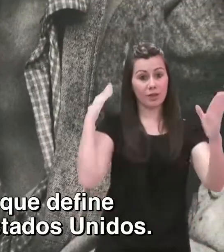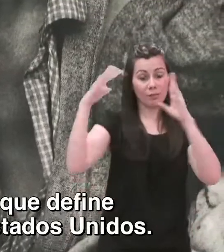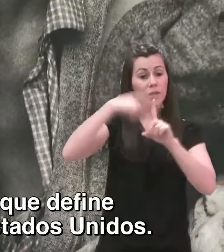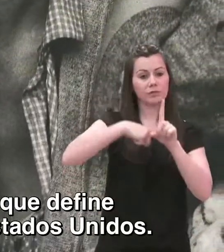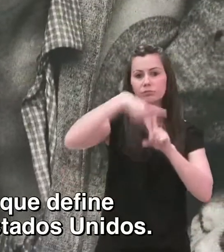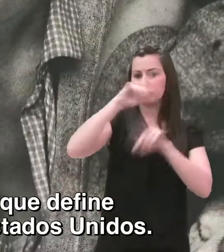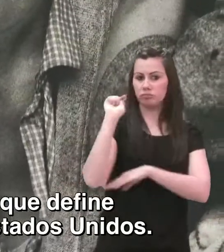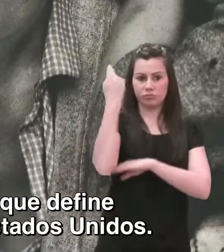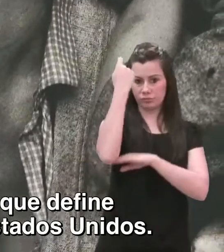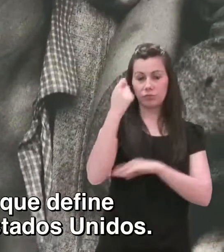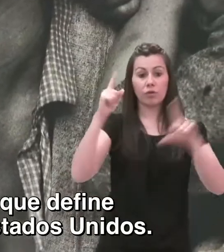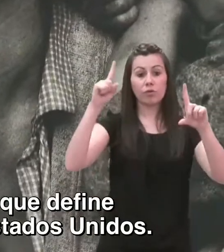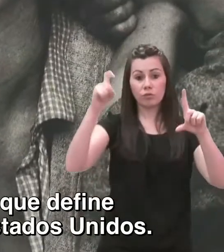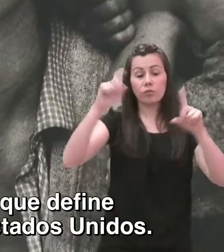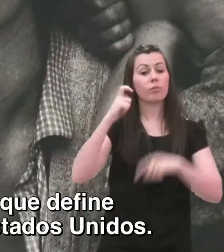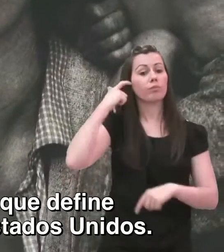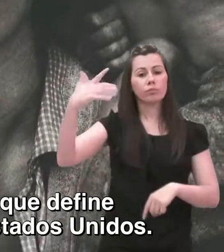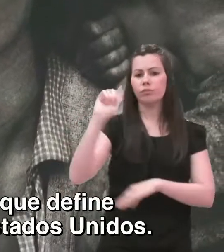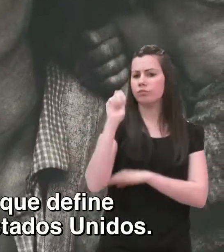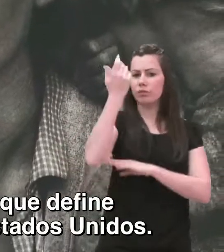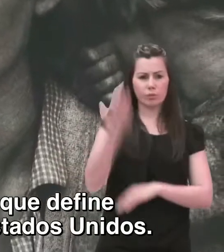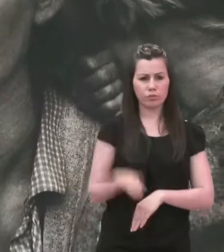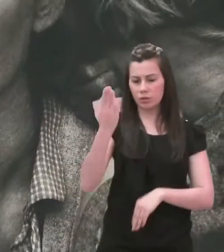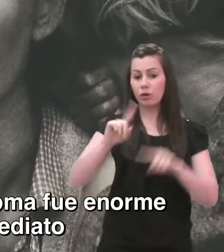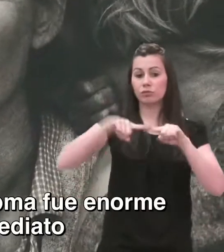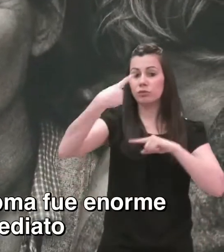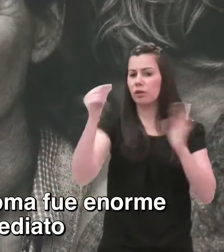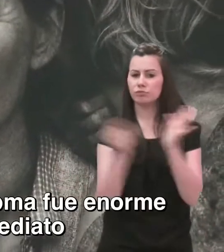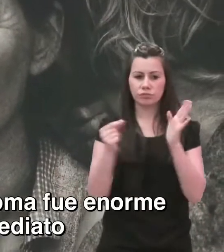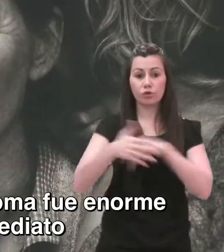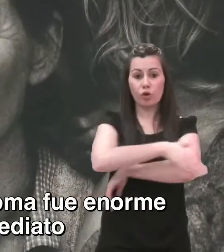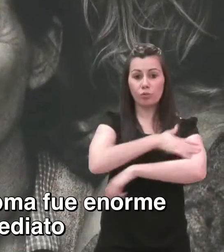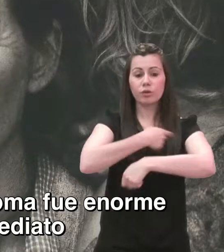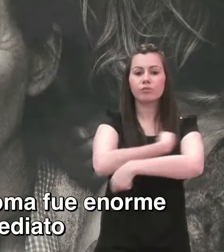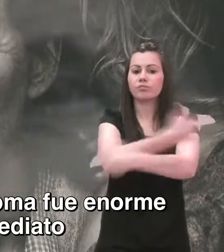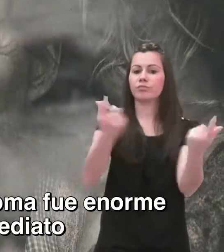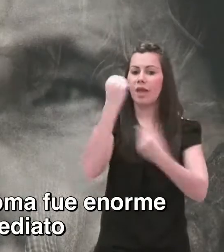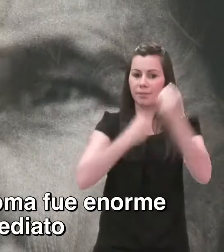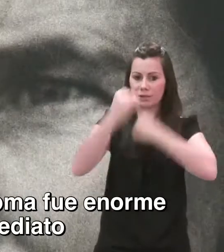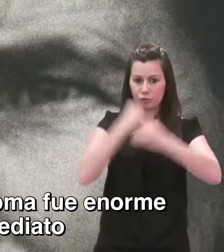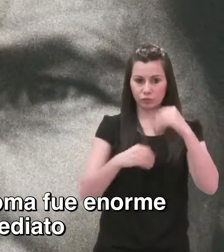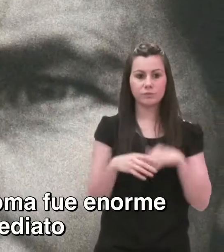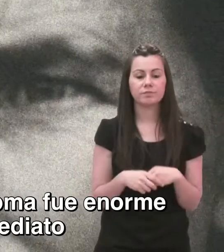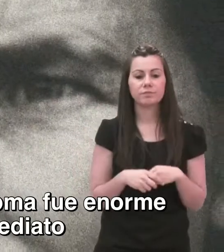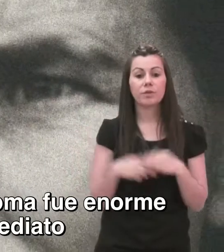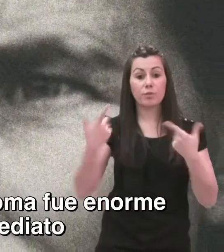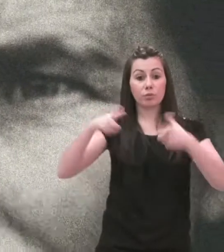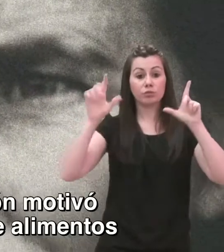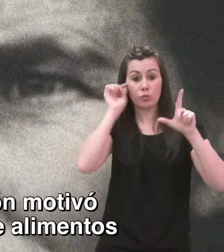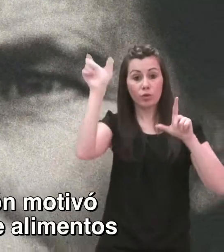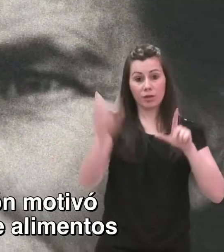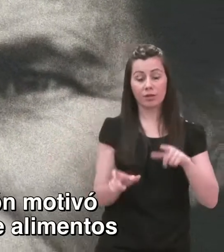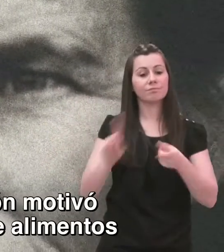estatus mítico que define toda una época de Estados Unidos. La popularidad de la toma fue enorme, y casi de inmediato